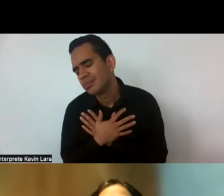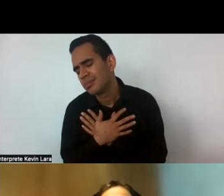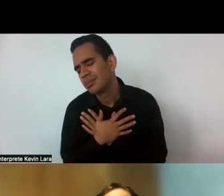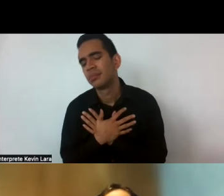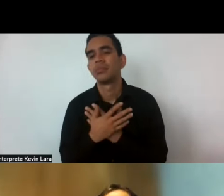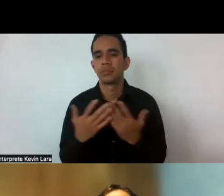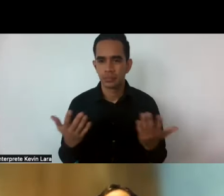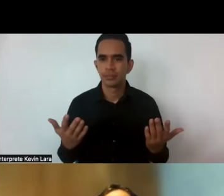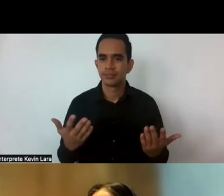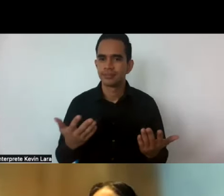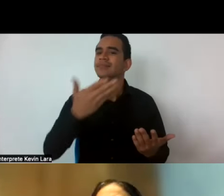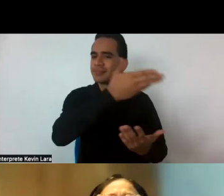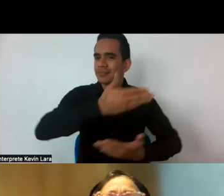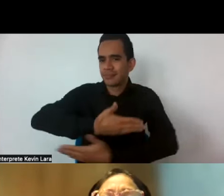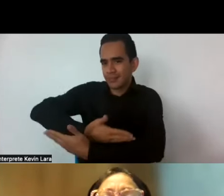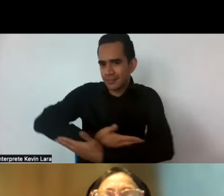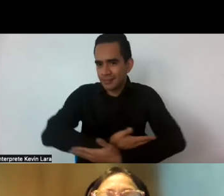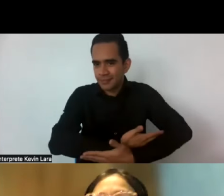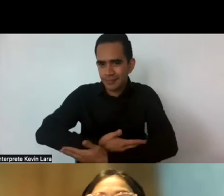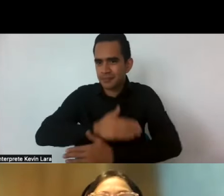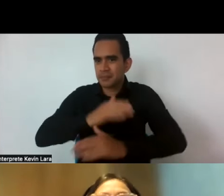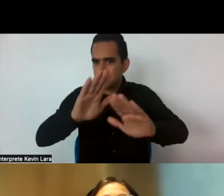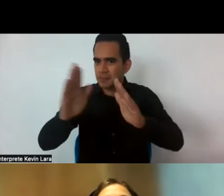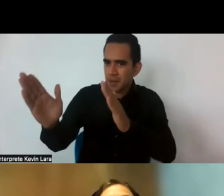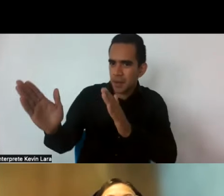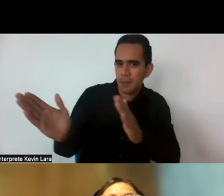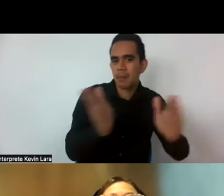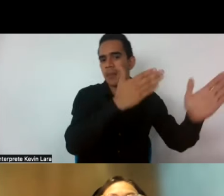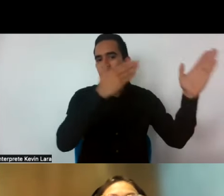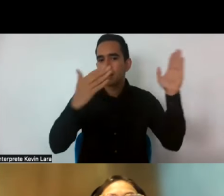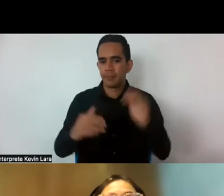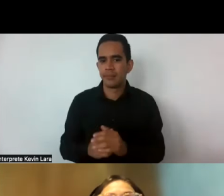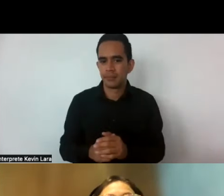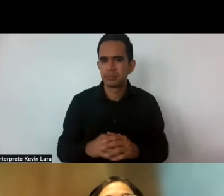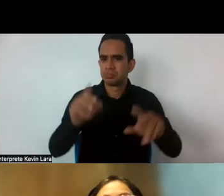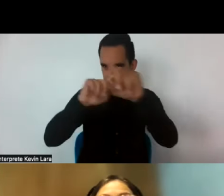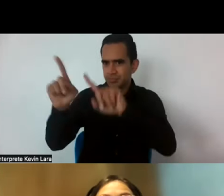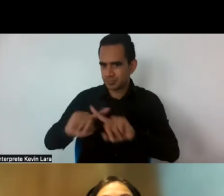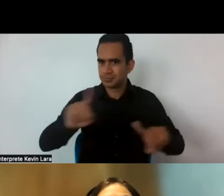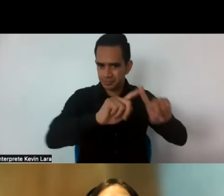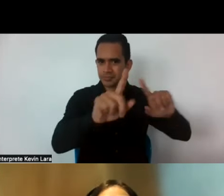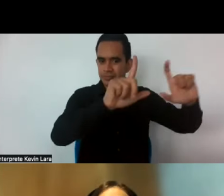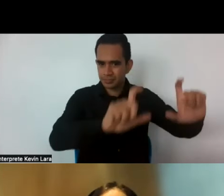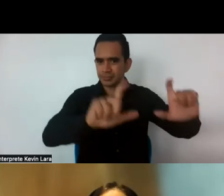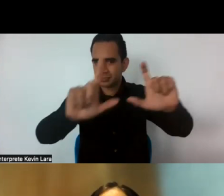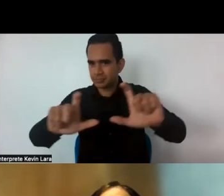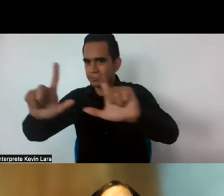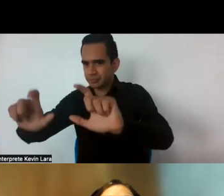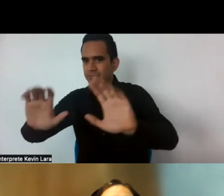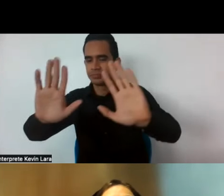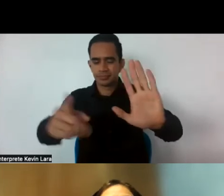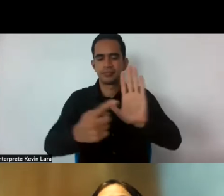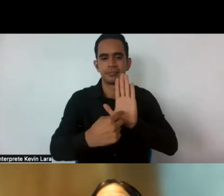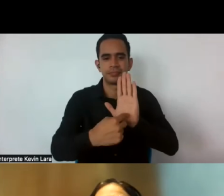Esa imagen del bebé. Vamos con otra, no pasa nada, seguimos el Sensibilidad. ejercicio, son varias imágenes las que tenemos. A ver,